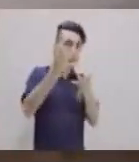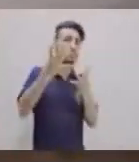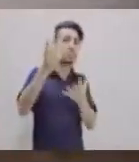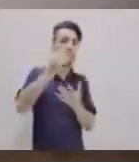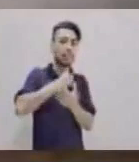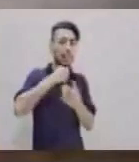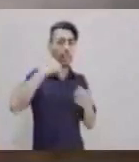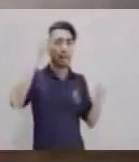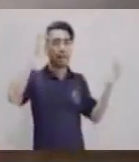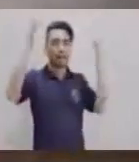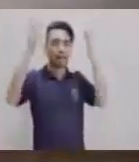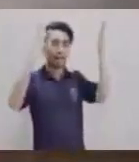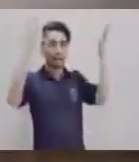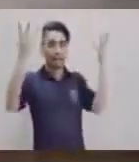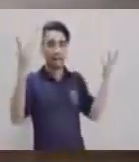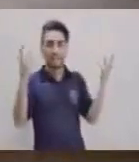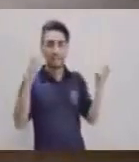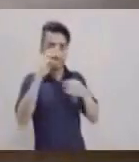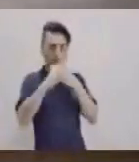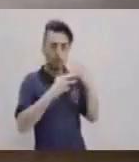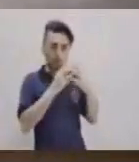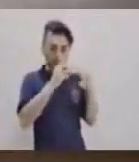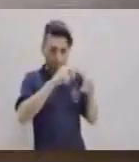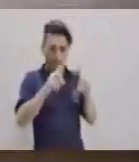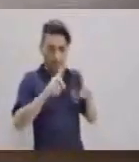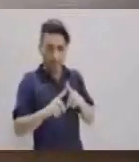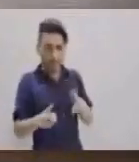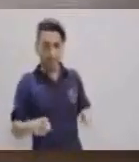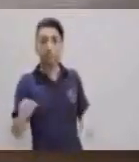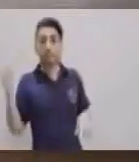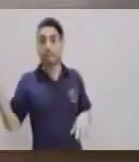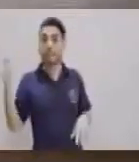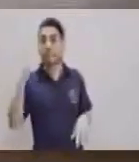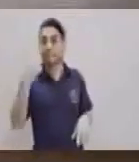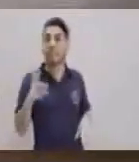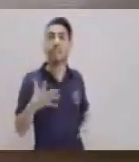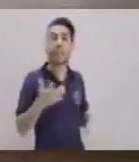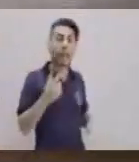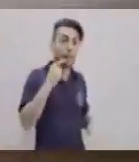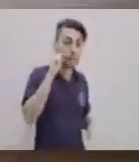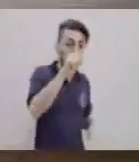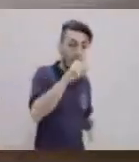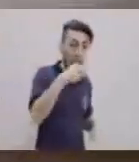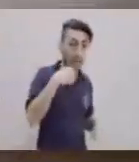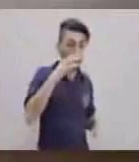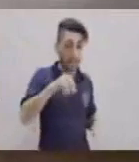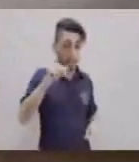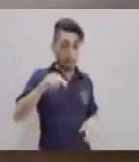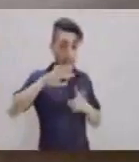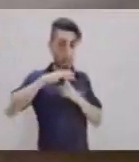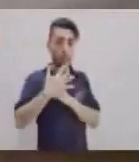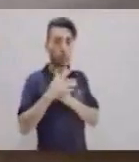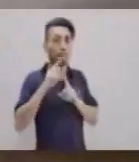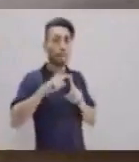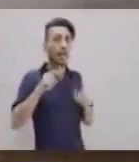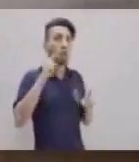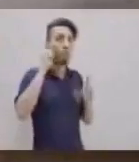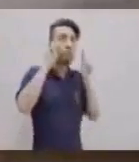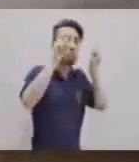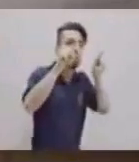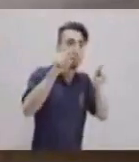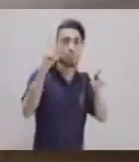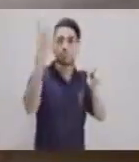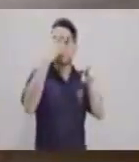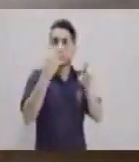quieras imaginarte con mundos distintos, pero aquí tocaba la realidad, pero buscando la belleza